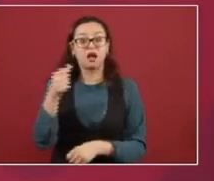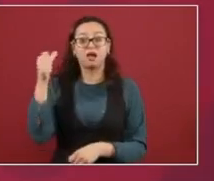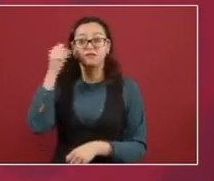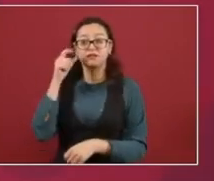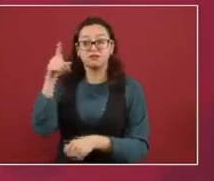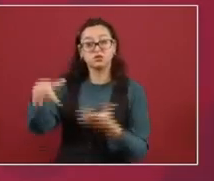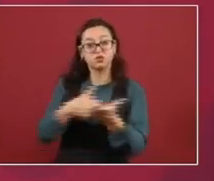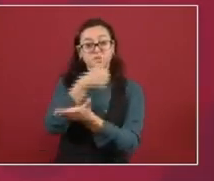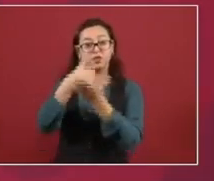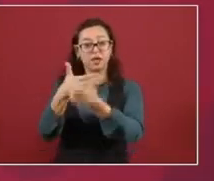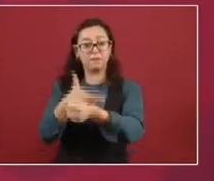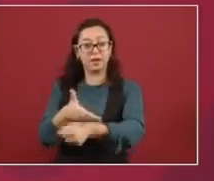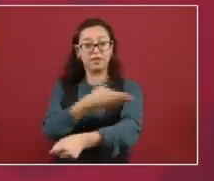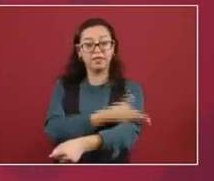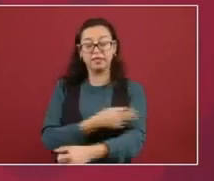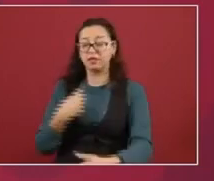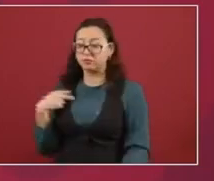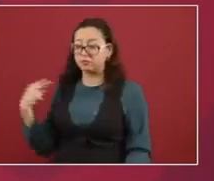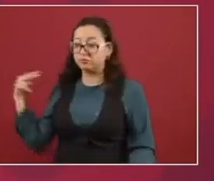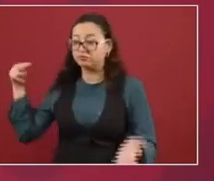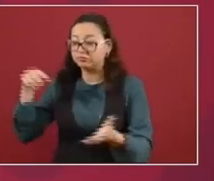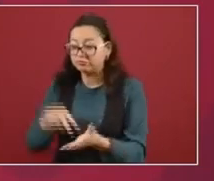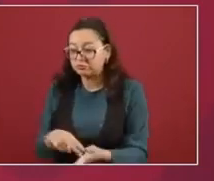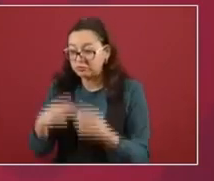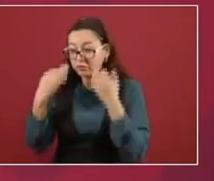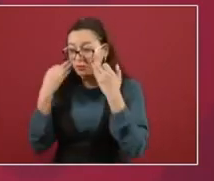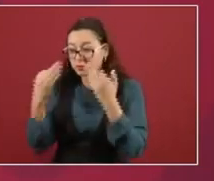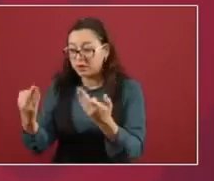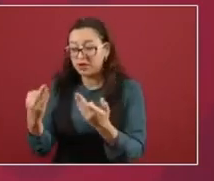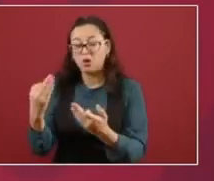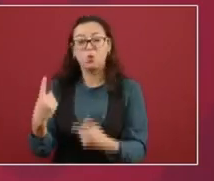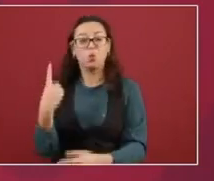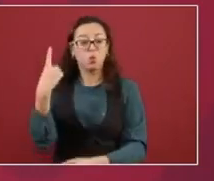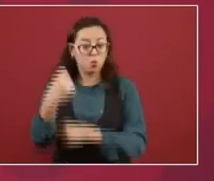parada todo el año pasado,